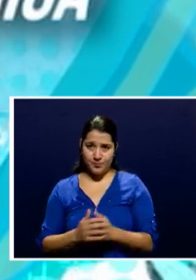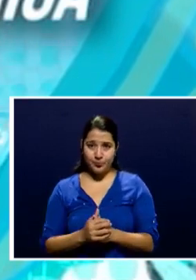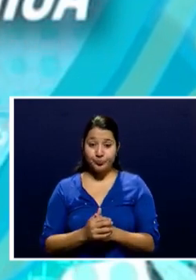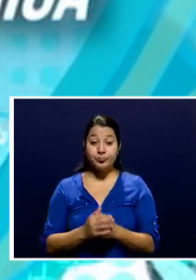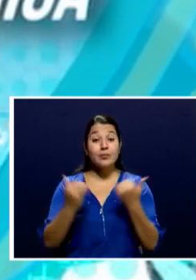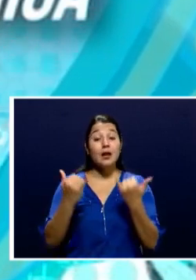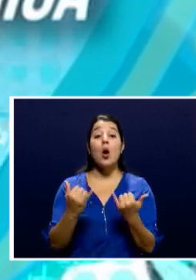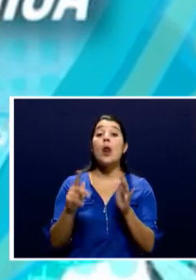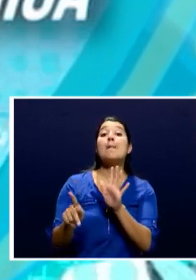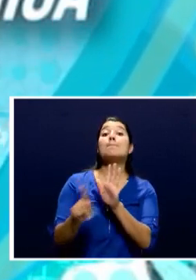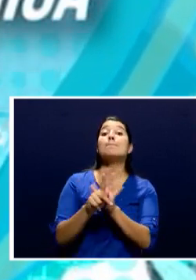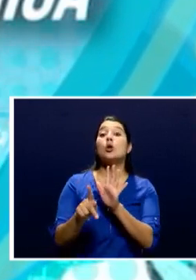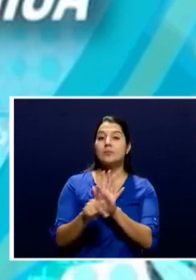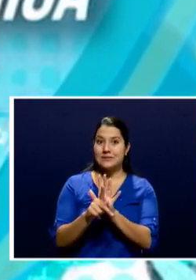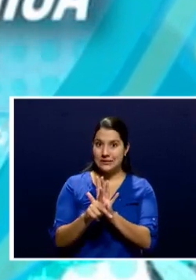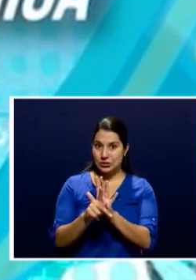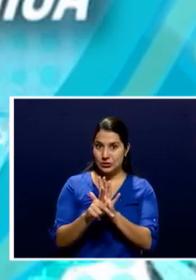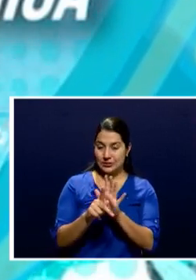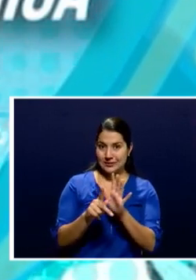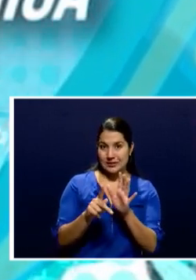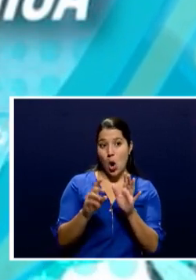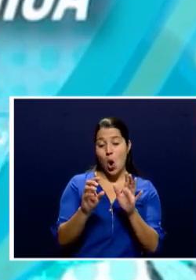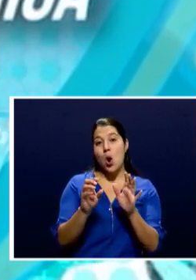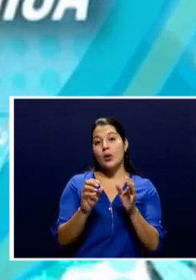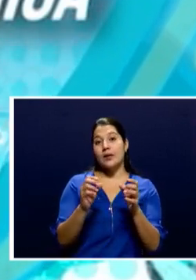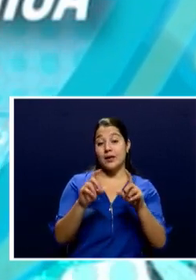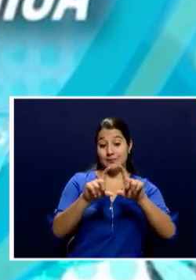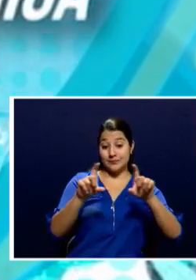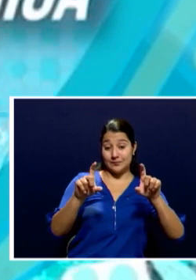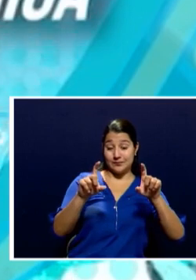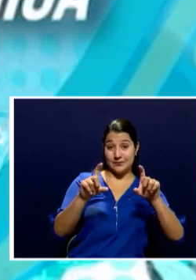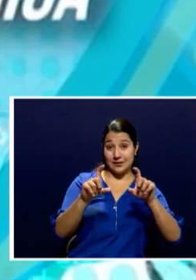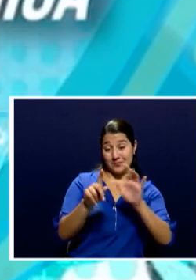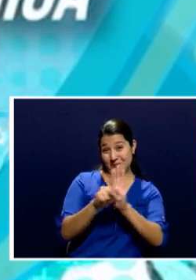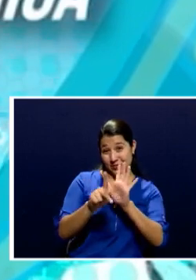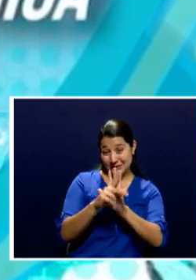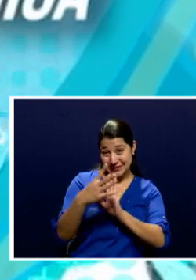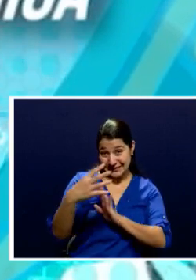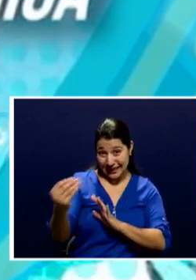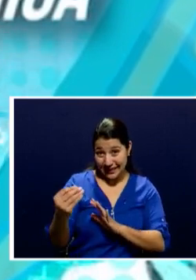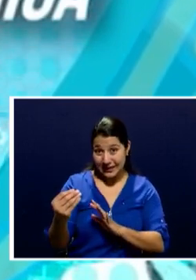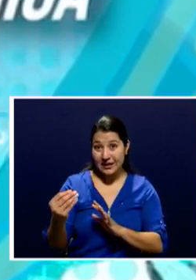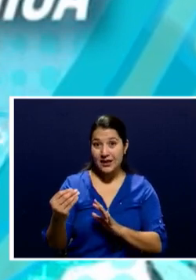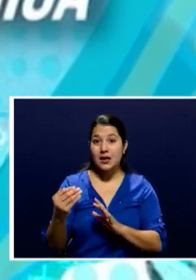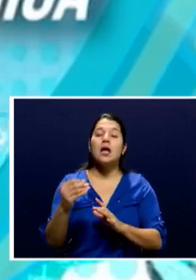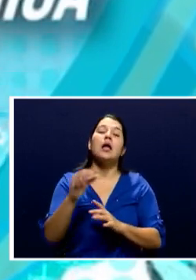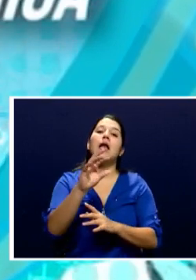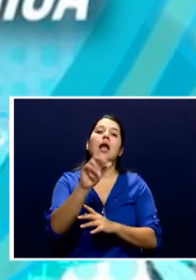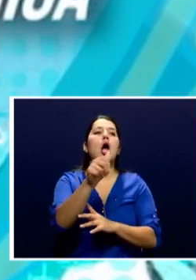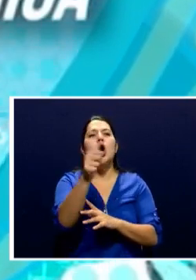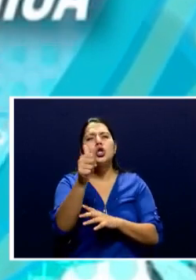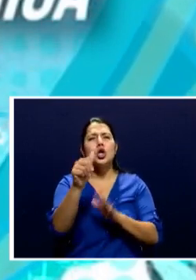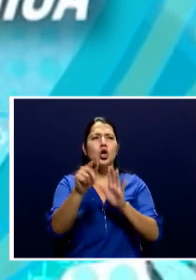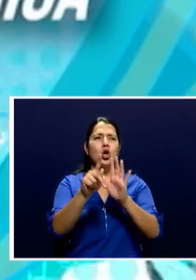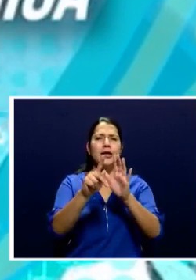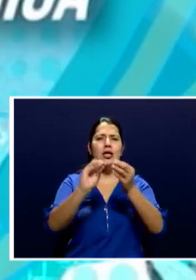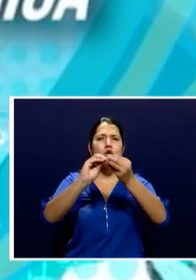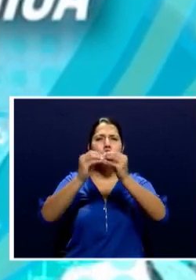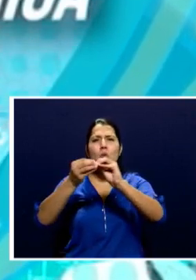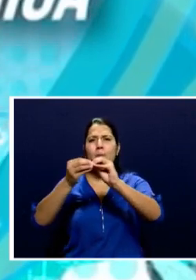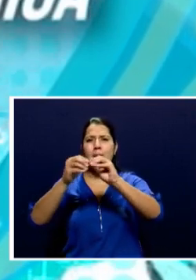restricción vehicular, la Sala la ha avalado porque es únicamente durante ciertos días y en virtud de placas, no